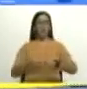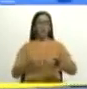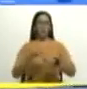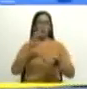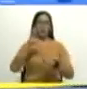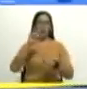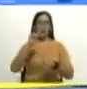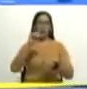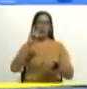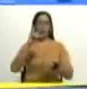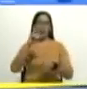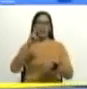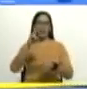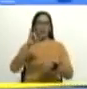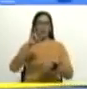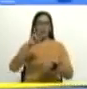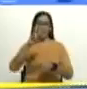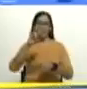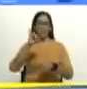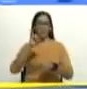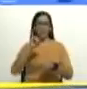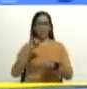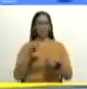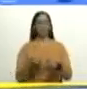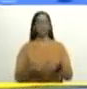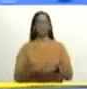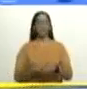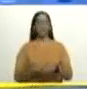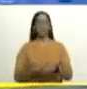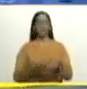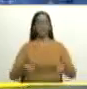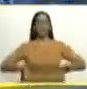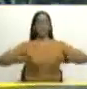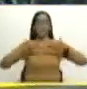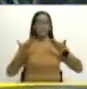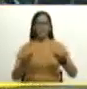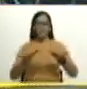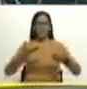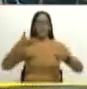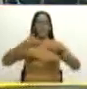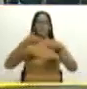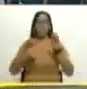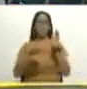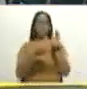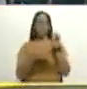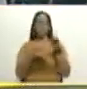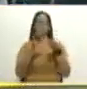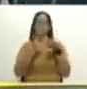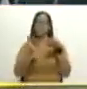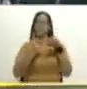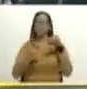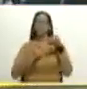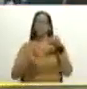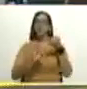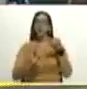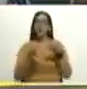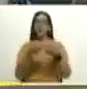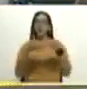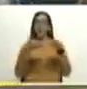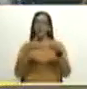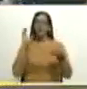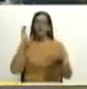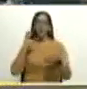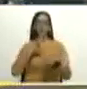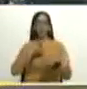Cadivi y que se levantó al amparo de los petrodólares del Estado venezolano y que no producía